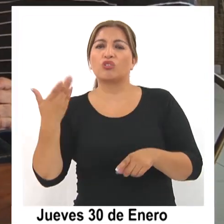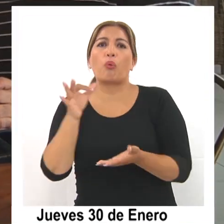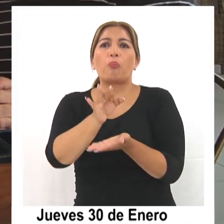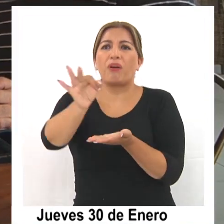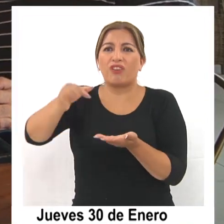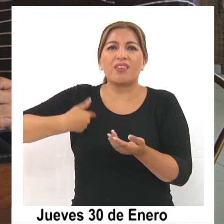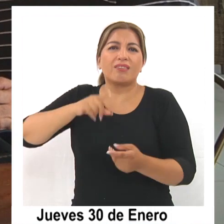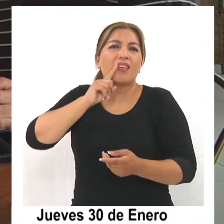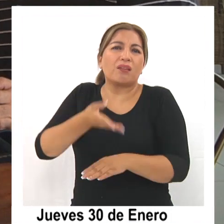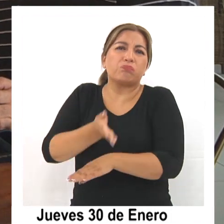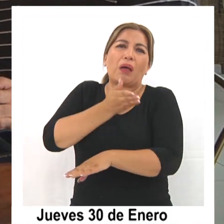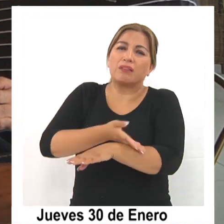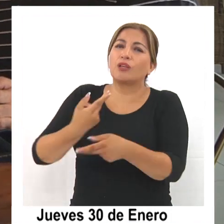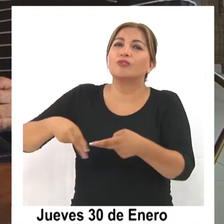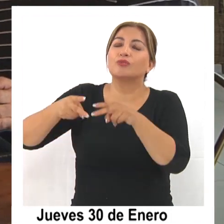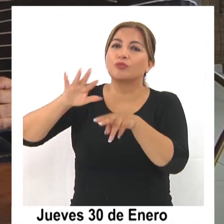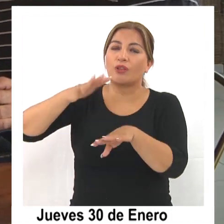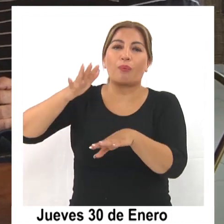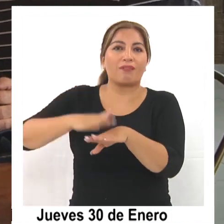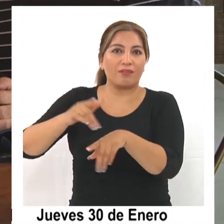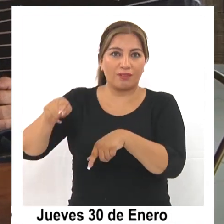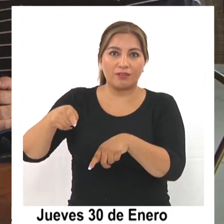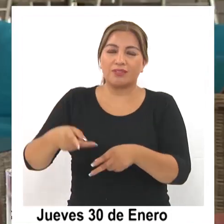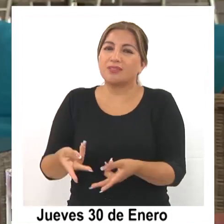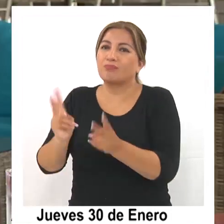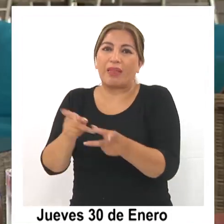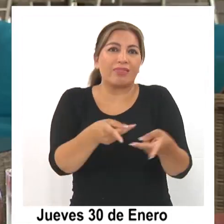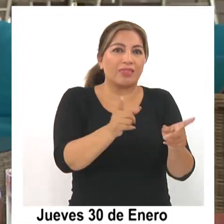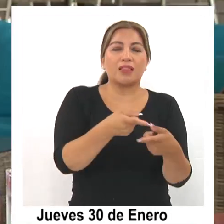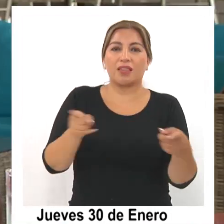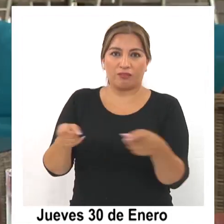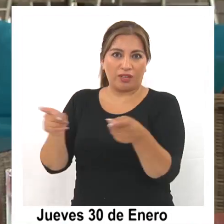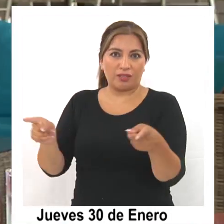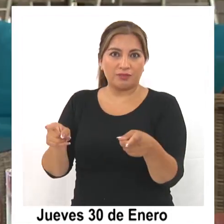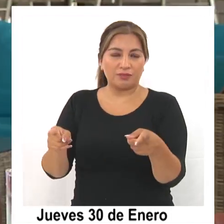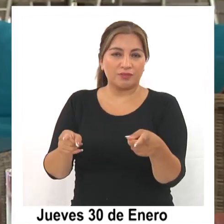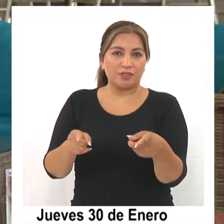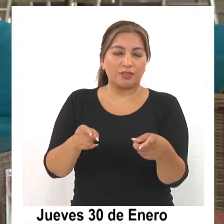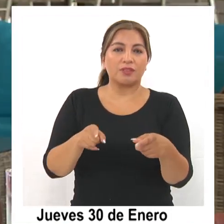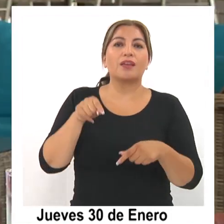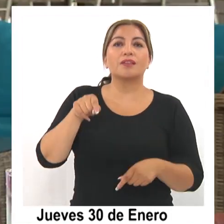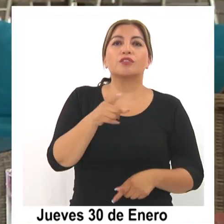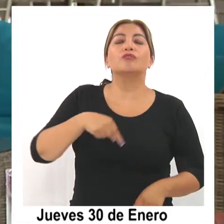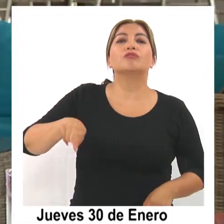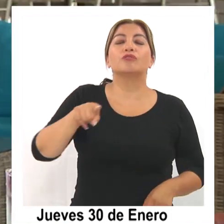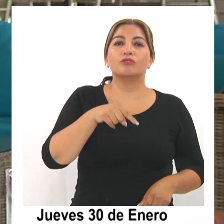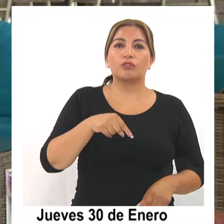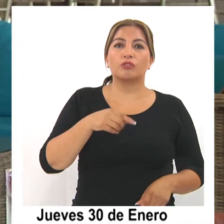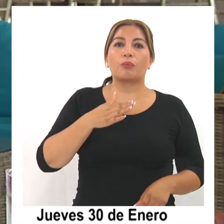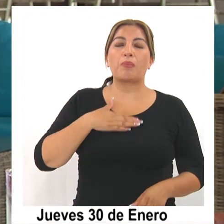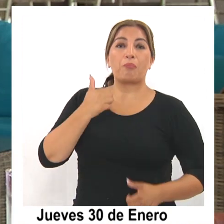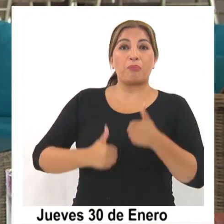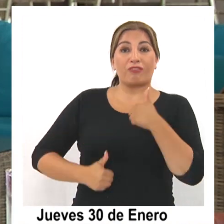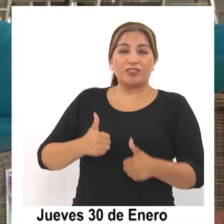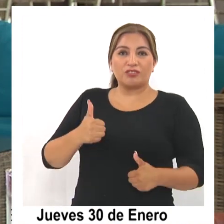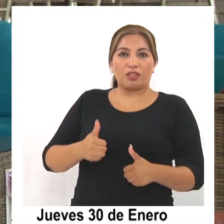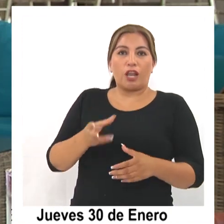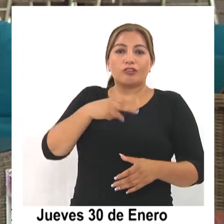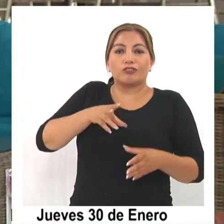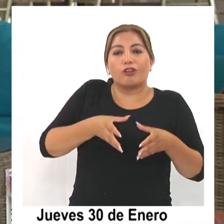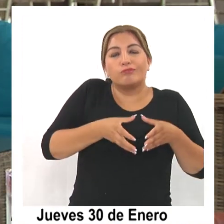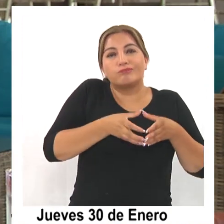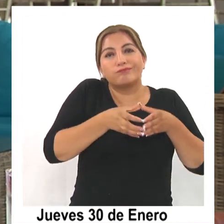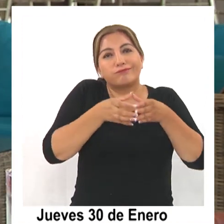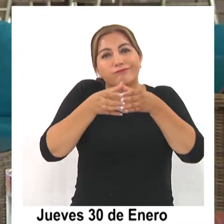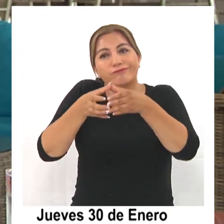tenían las piscinas construidas entonces las habilitaciones son distintas están en diferentes etapas y es ahí donde nosotros con nuestros profesionales vamos